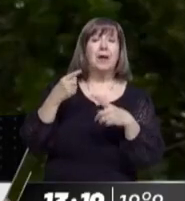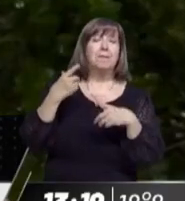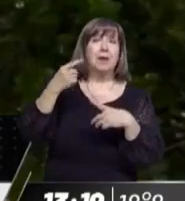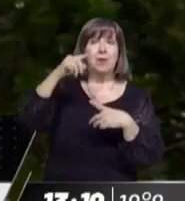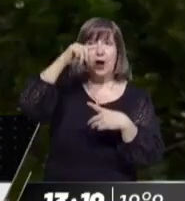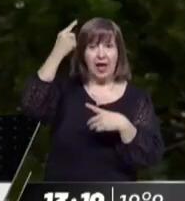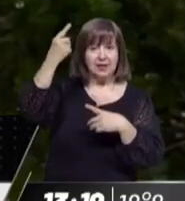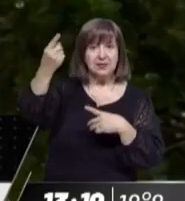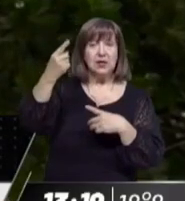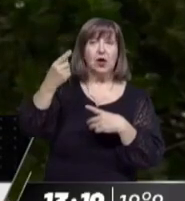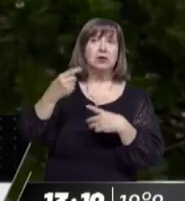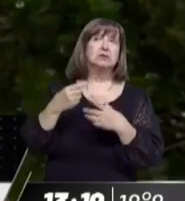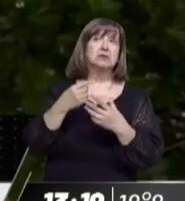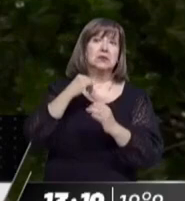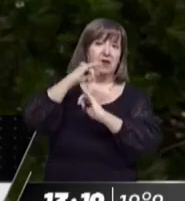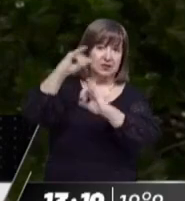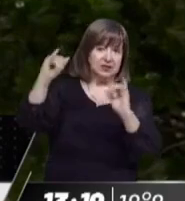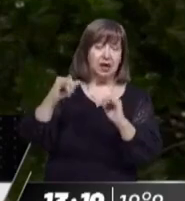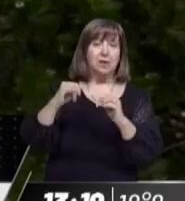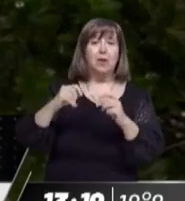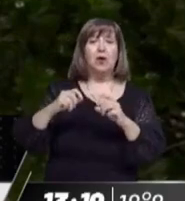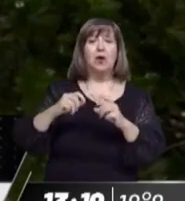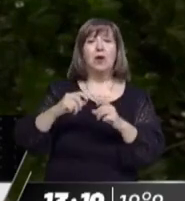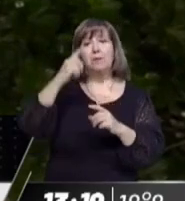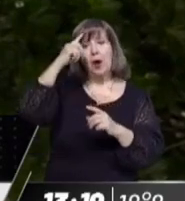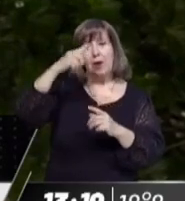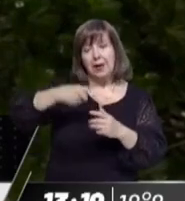pasado de actualizar las cuotas,